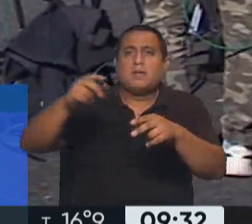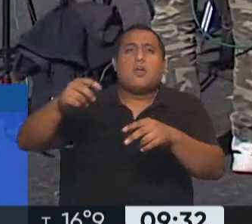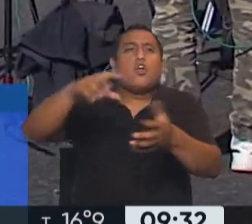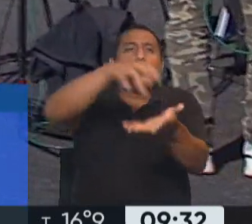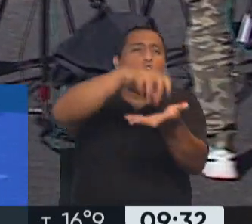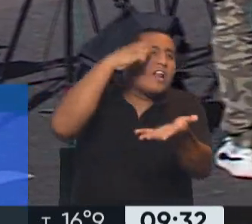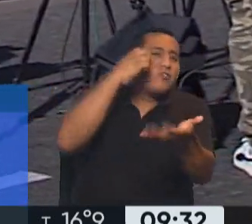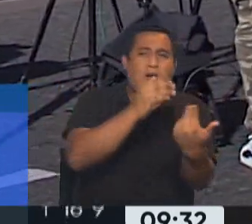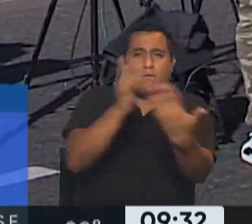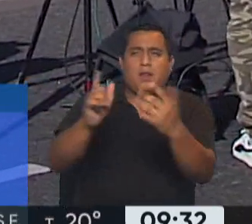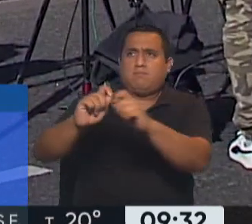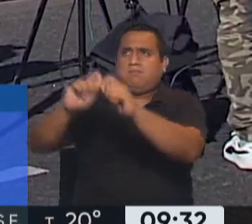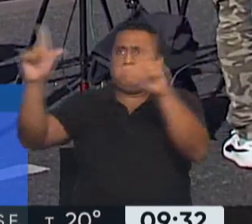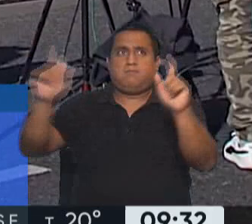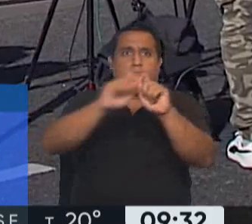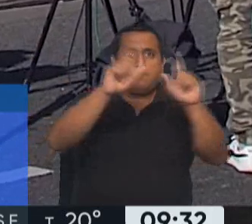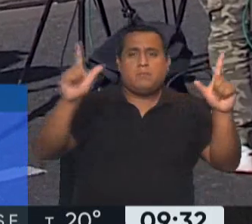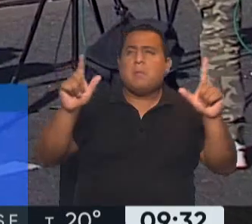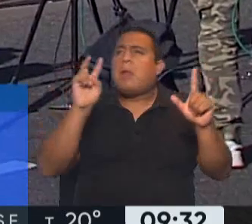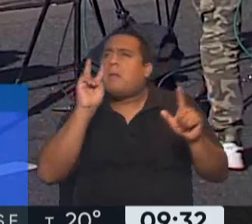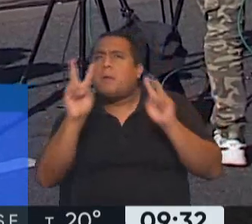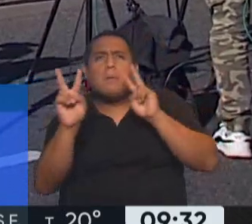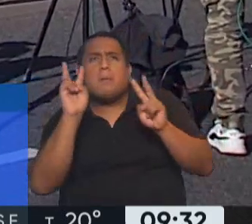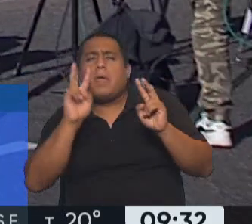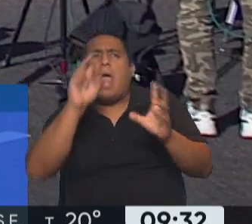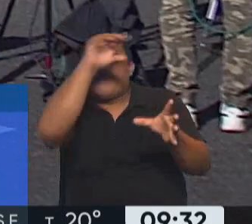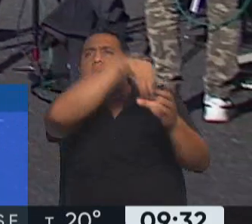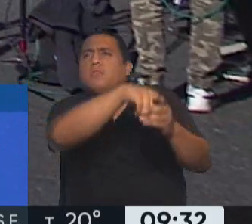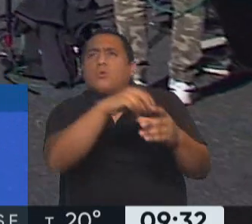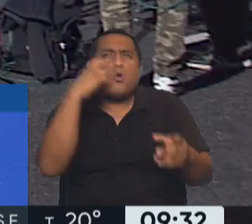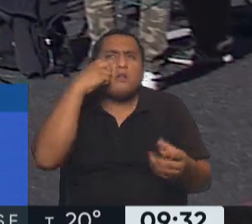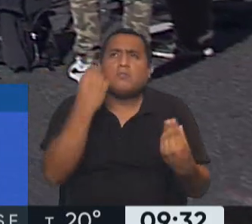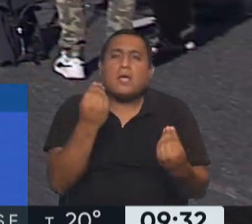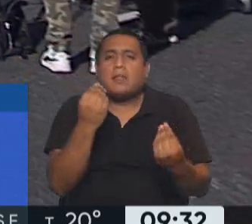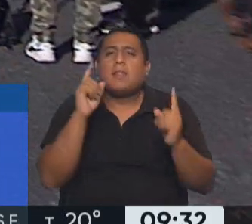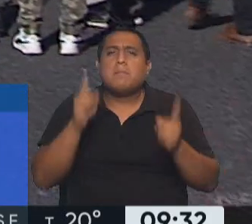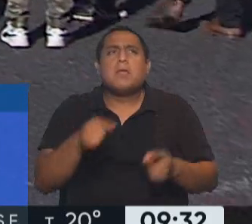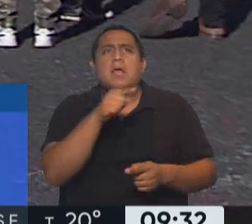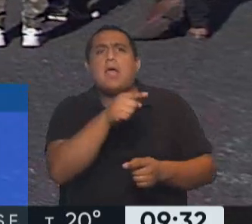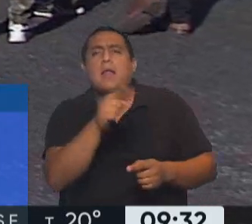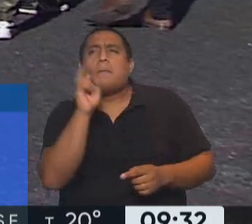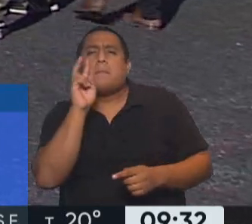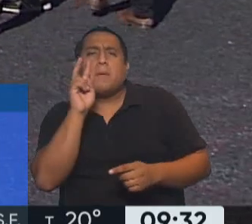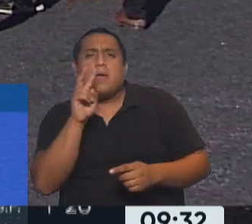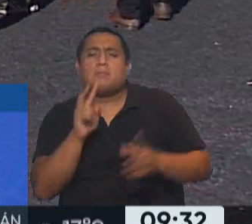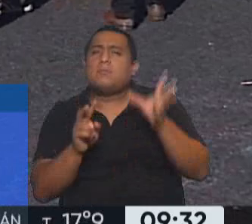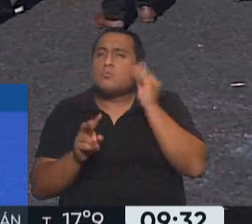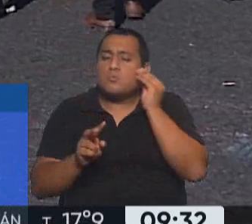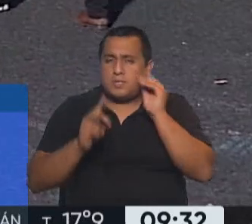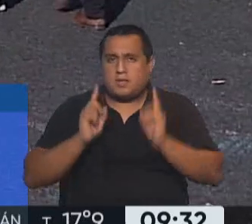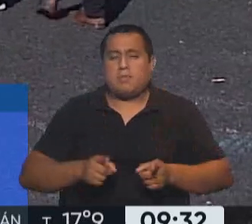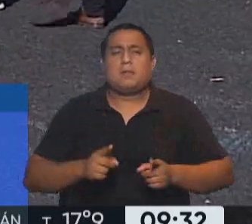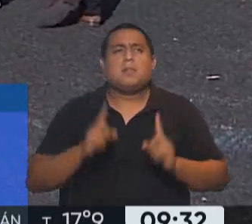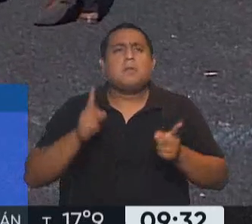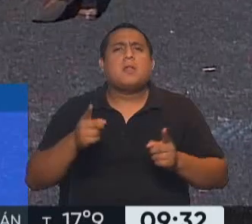para ver lo que ocurre en el recinto, sino para poder escuchar. Y siempre de alguna manera las organizaciones que acompañan, aparte del